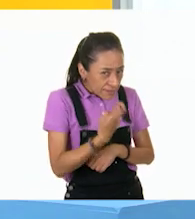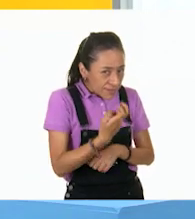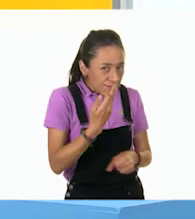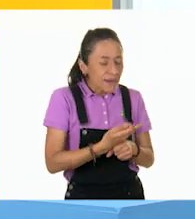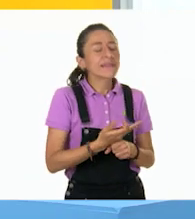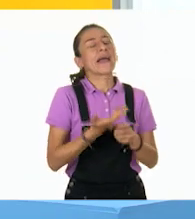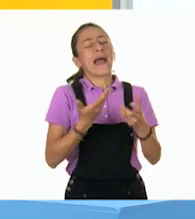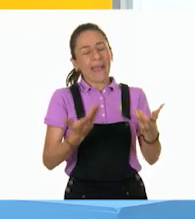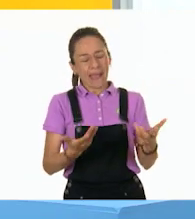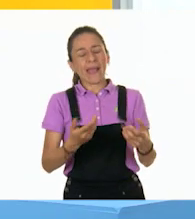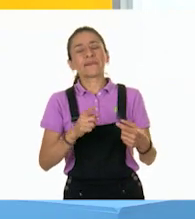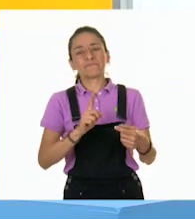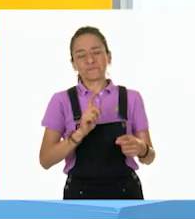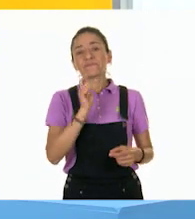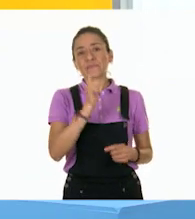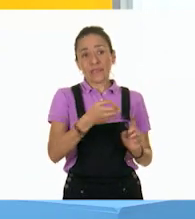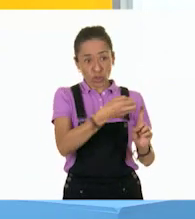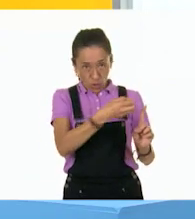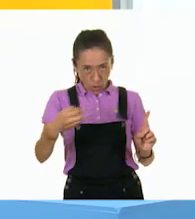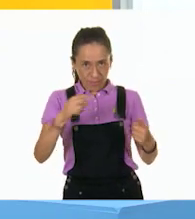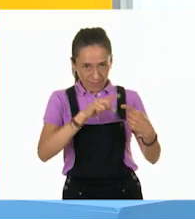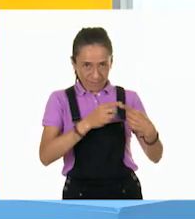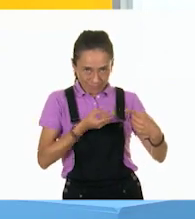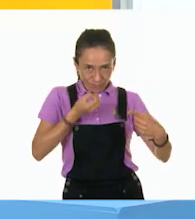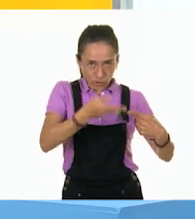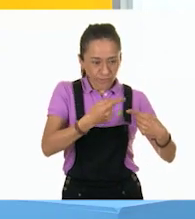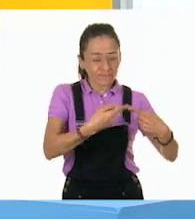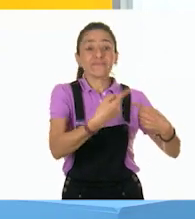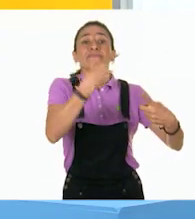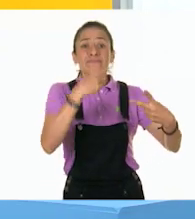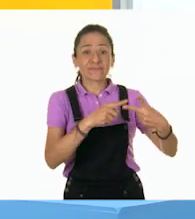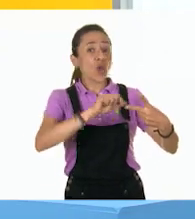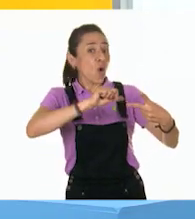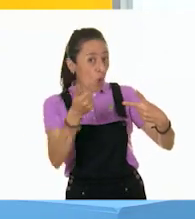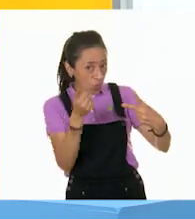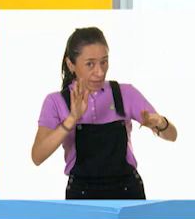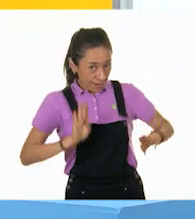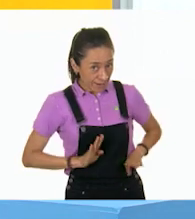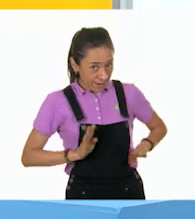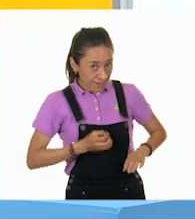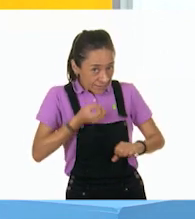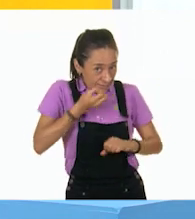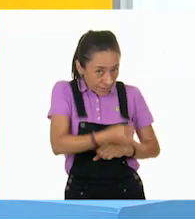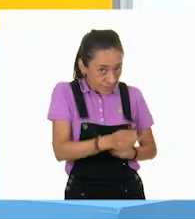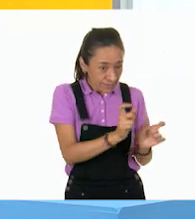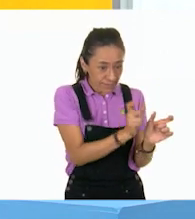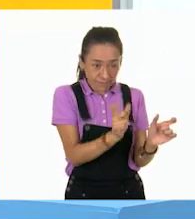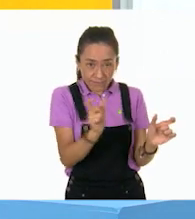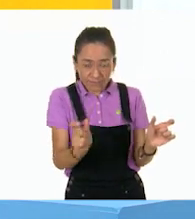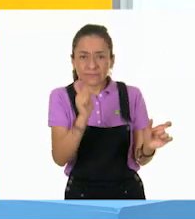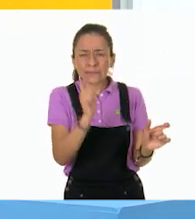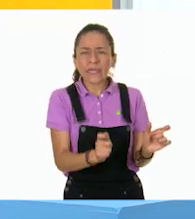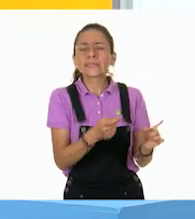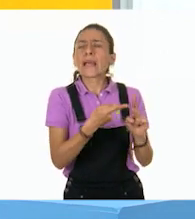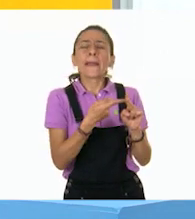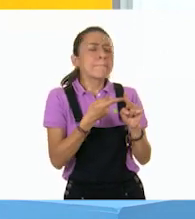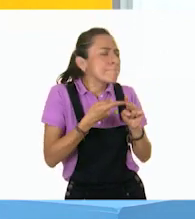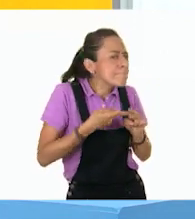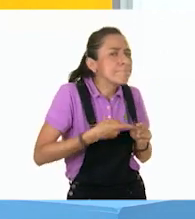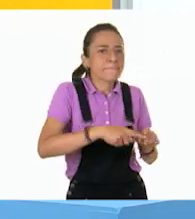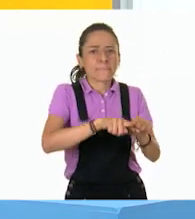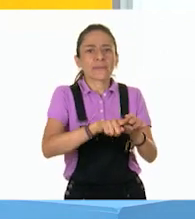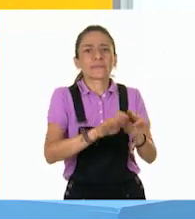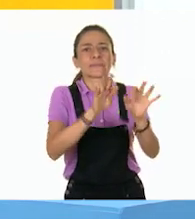de las sucesiones. Y se trata de que es importante señalar cuál es el inicio de una sucesión, es